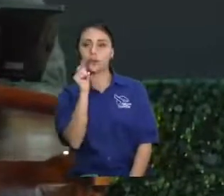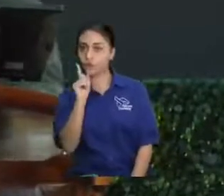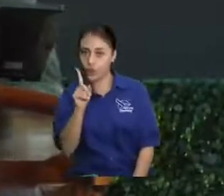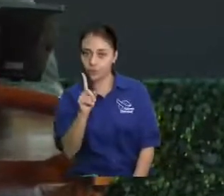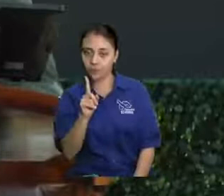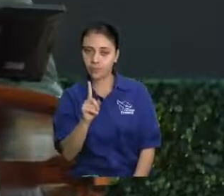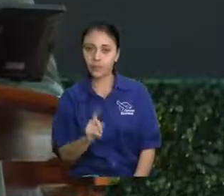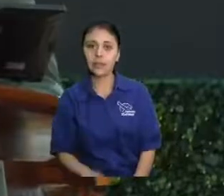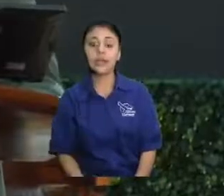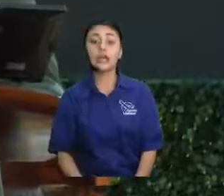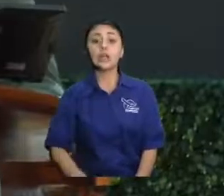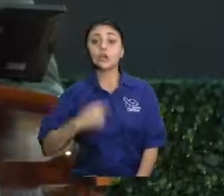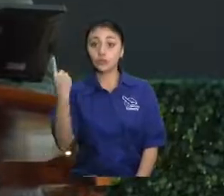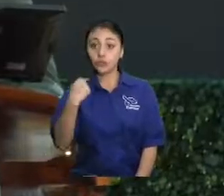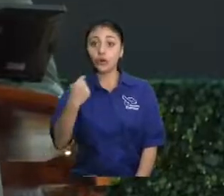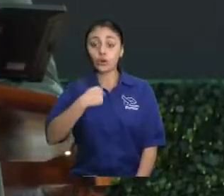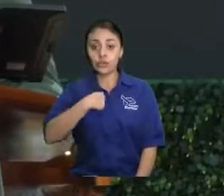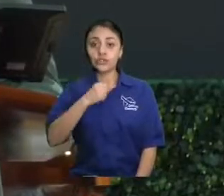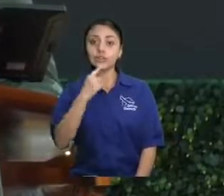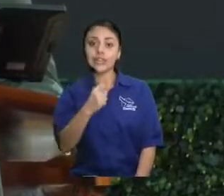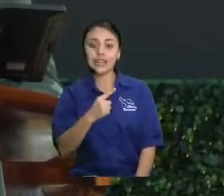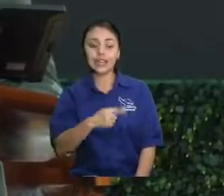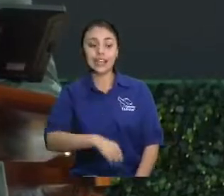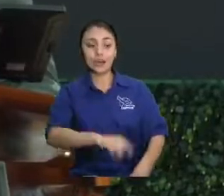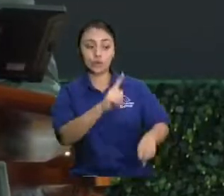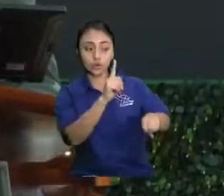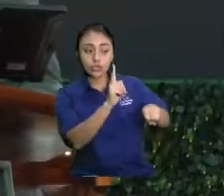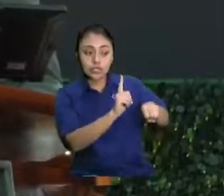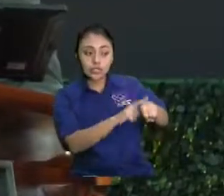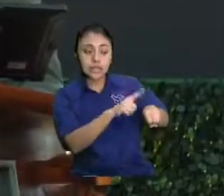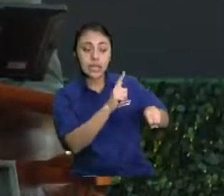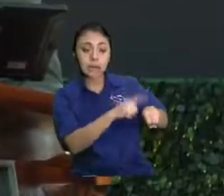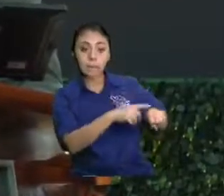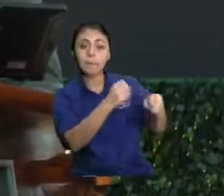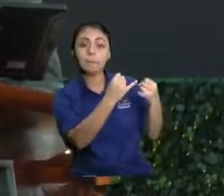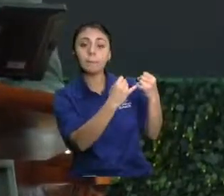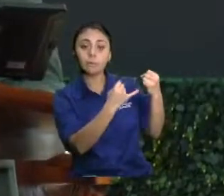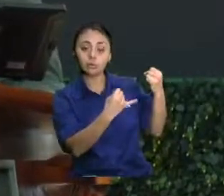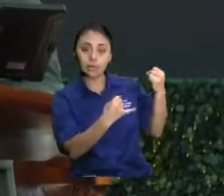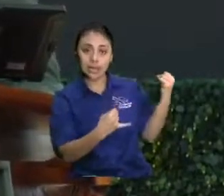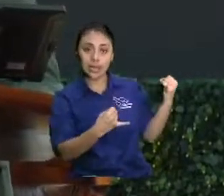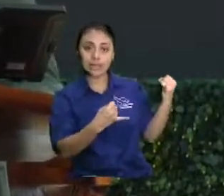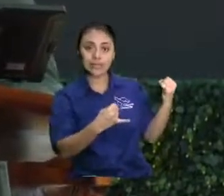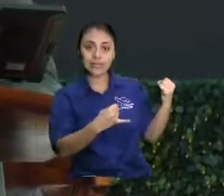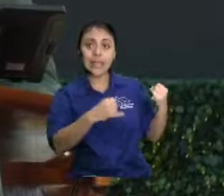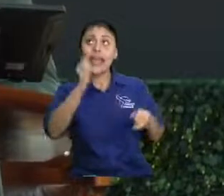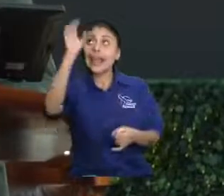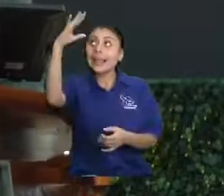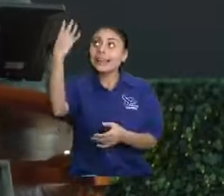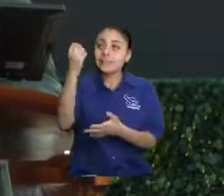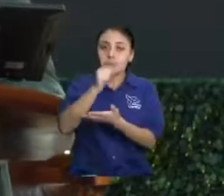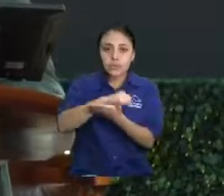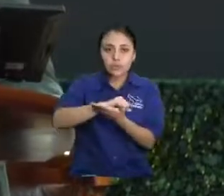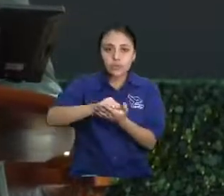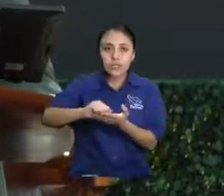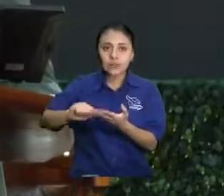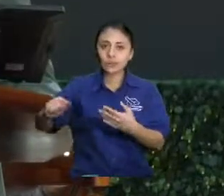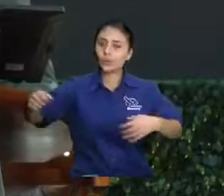profeta Joel. En los postreros, en los últimos días, derramaré mi espíritu sobre toda